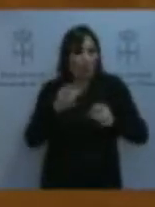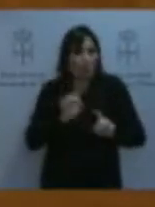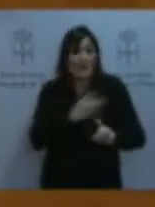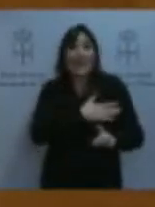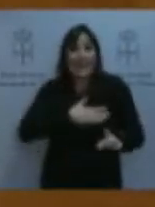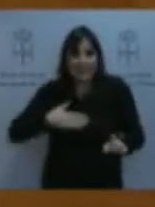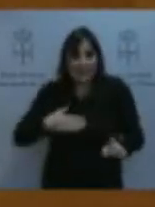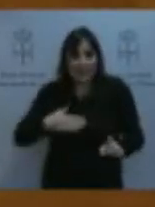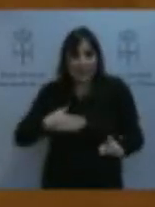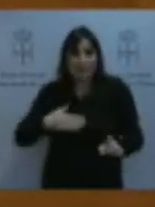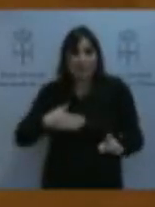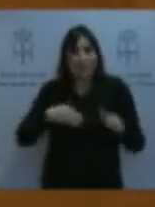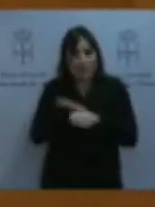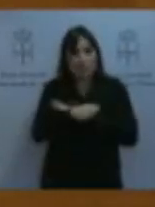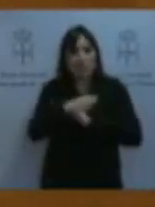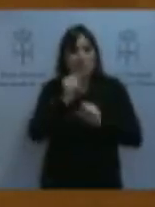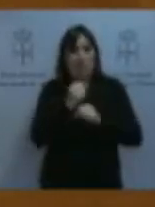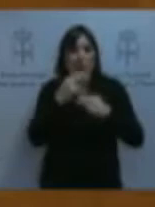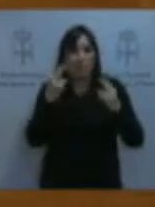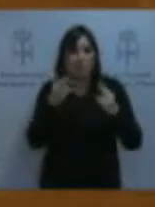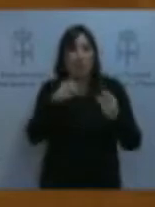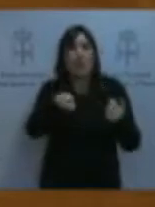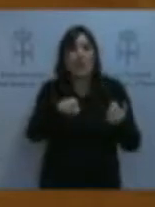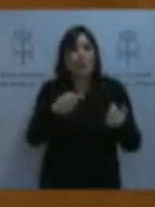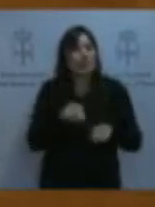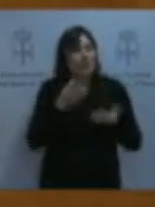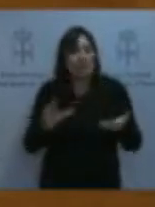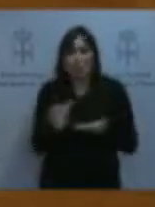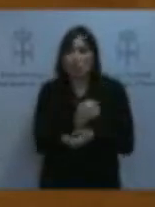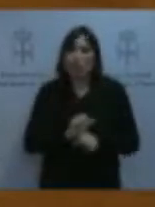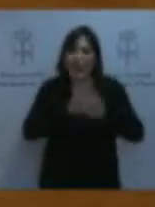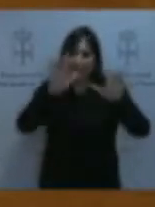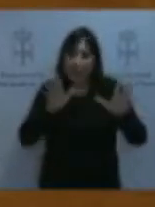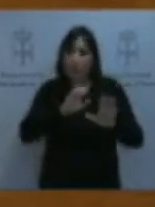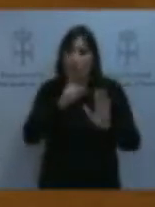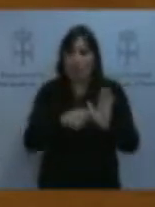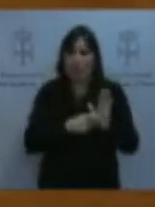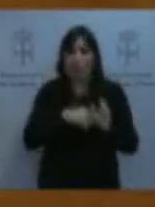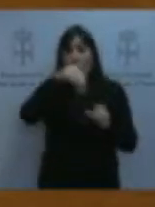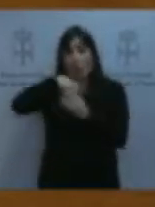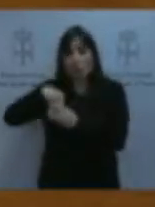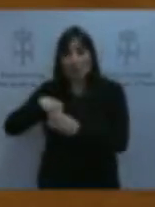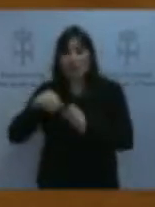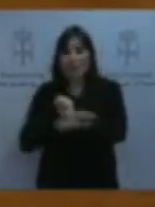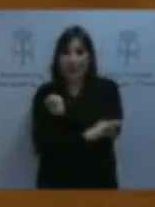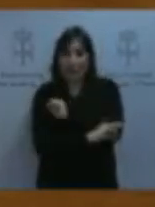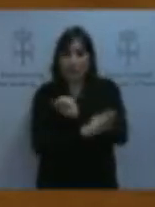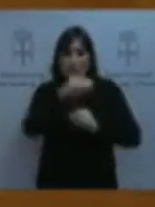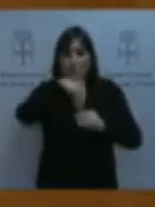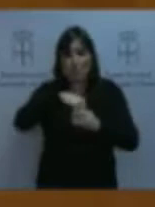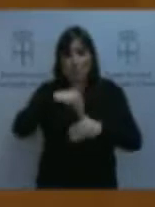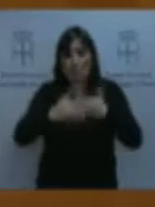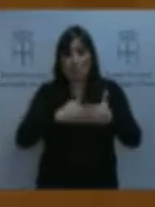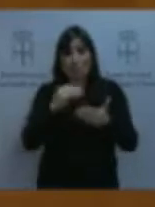público tengan toda la información. En cuanto al contenido y desarrollo de los ejercicios de los procedimientos selectivos, ha sido muy variada la